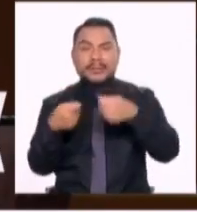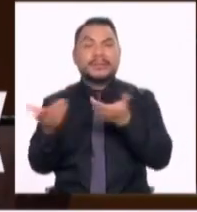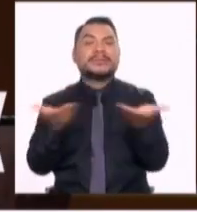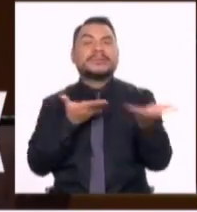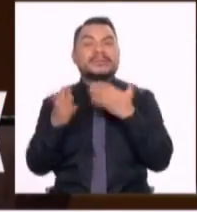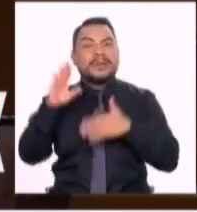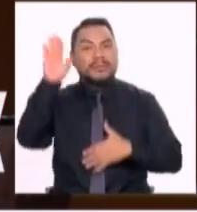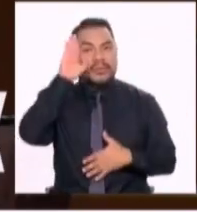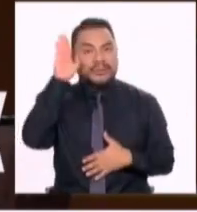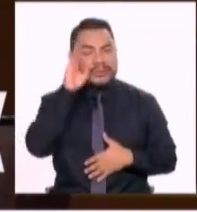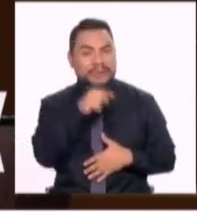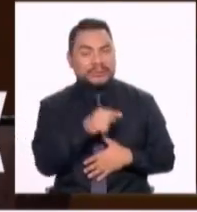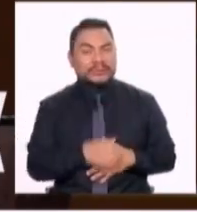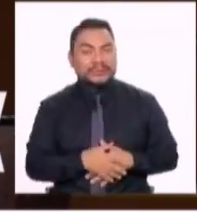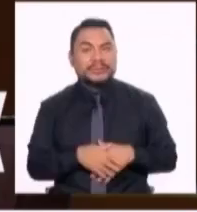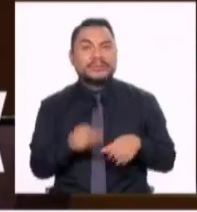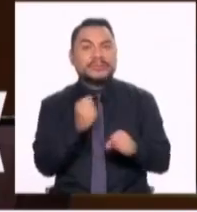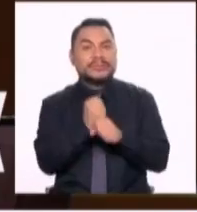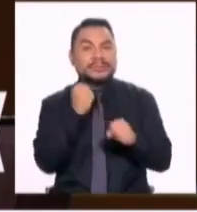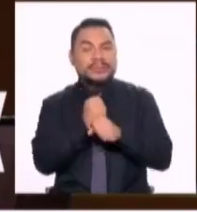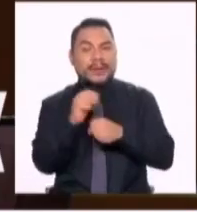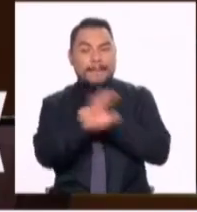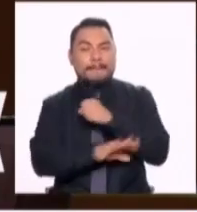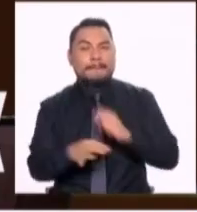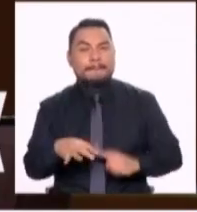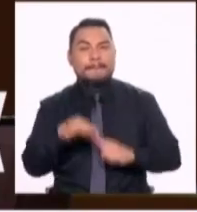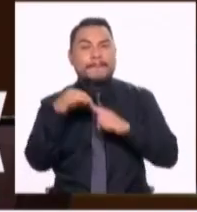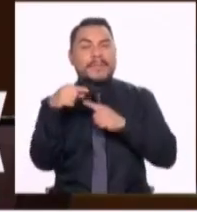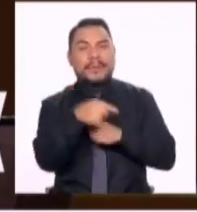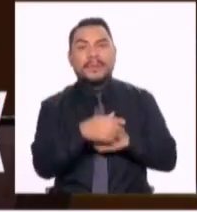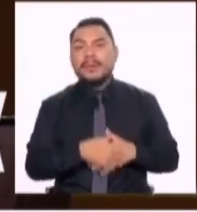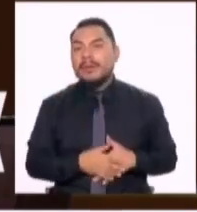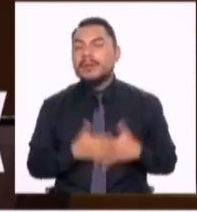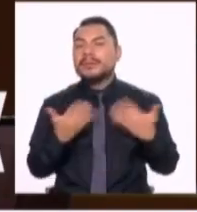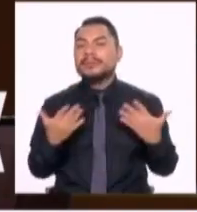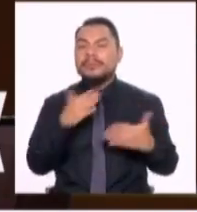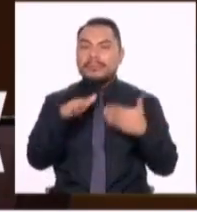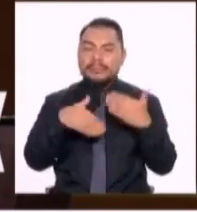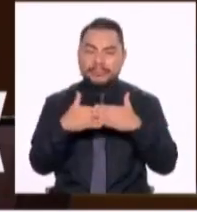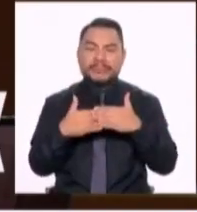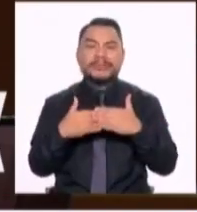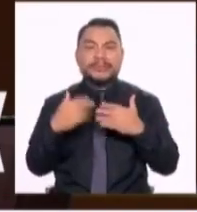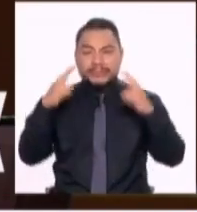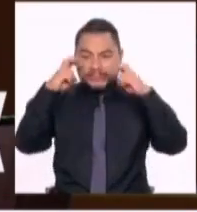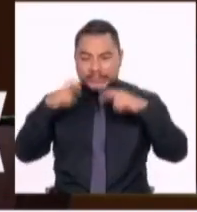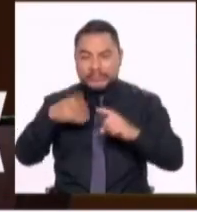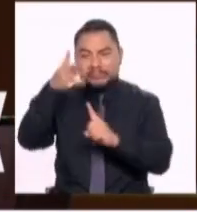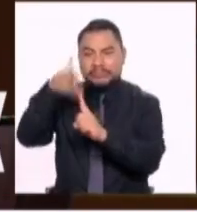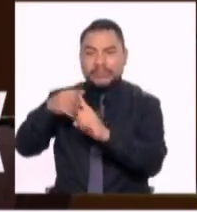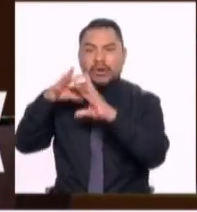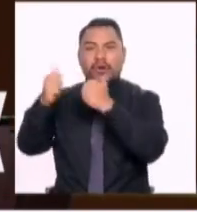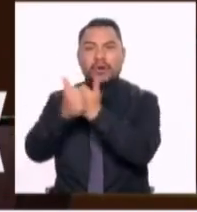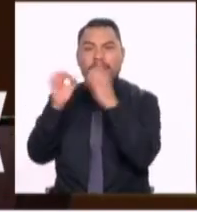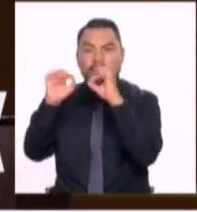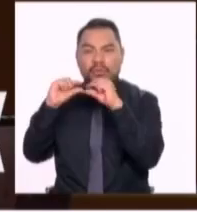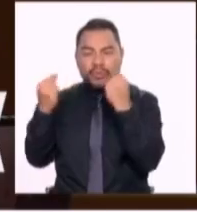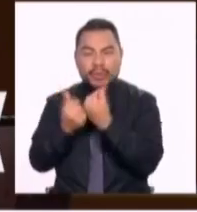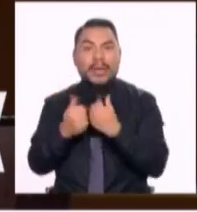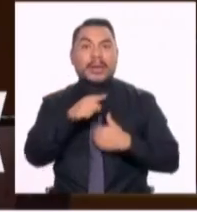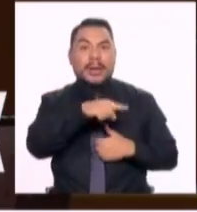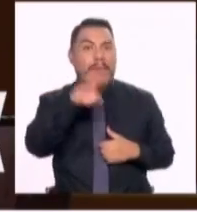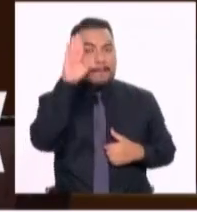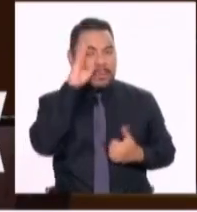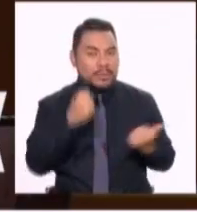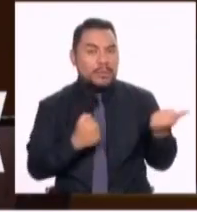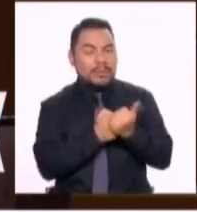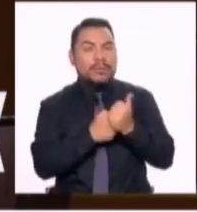Terrible. Yo le doy las gracias a César Benavides, presidente del Frente de Defensa de Lambayeque, hoy conversando en diálogo breve, en análisis breve.